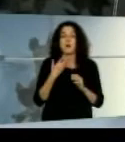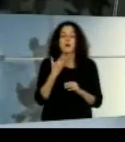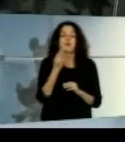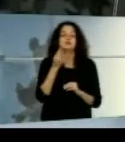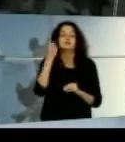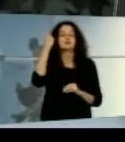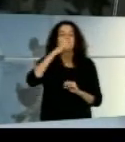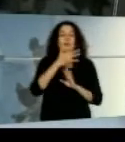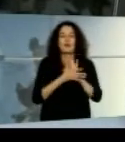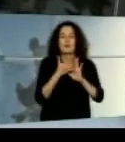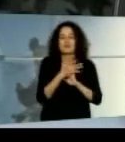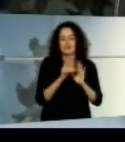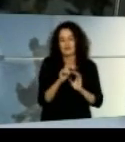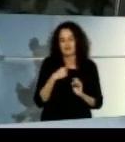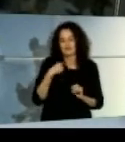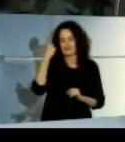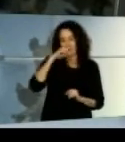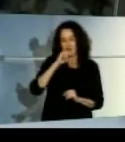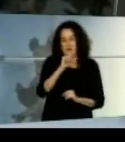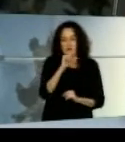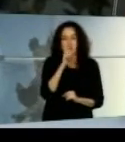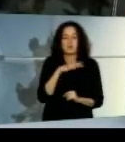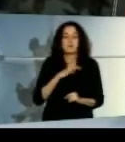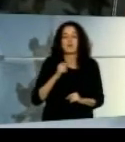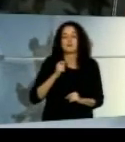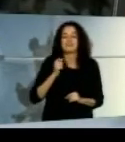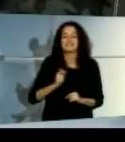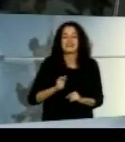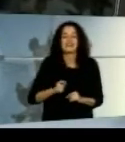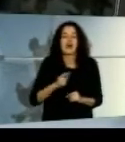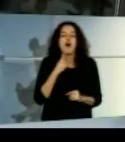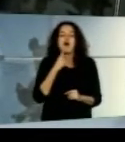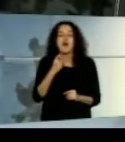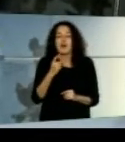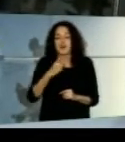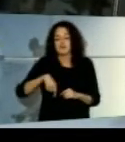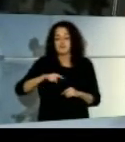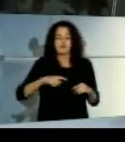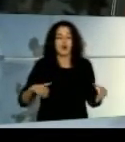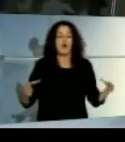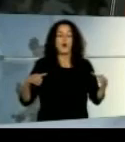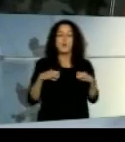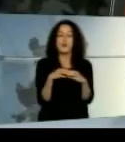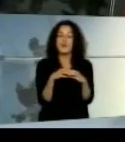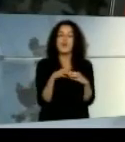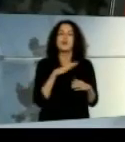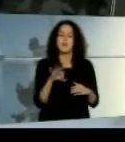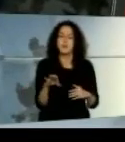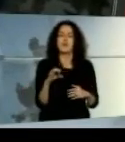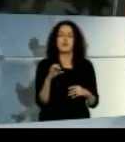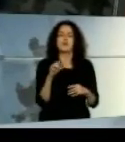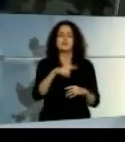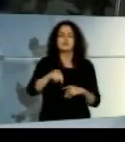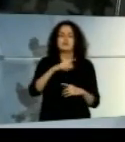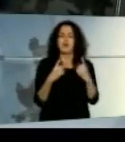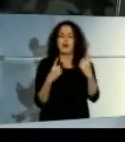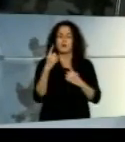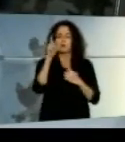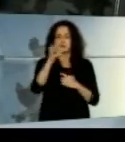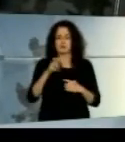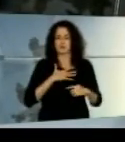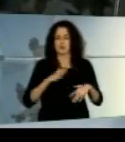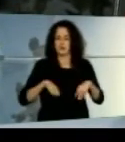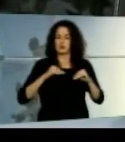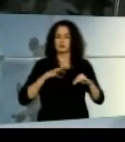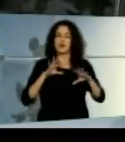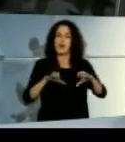llego a ello. Pero lo habitual sería que igual entre la comunidad o entre los burgaleses también pudiéramos aprender lengua de signos. No pasa nada, en